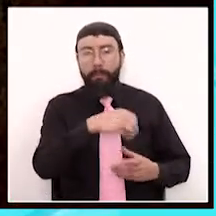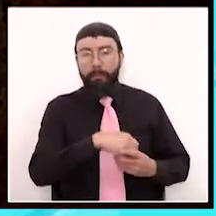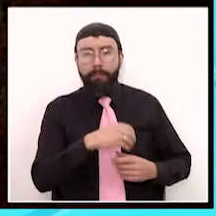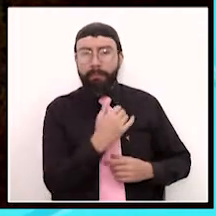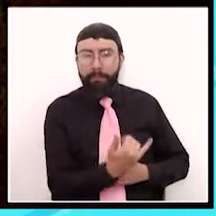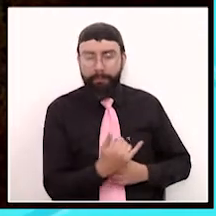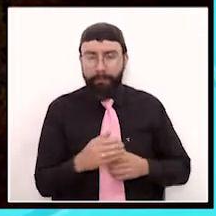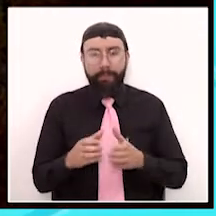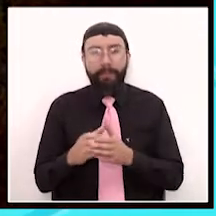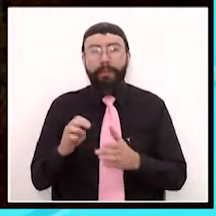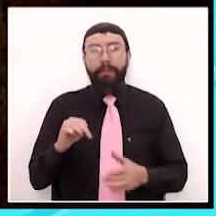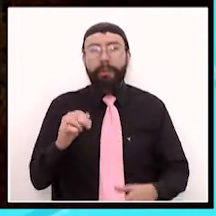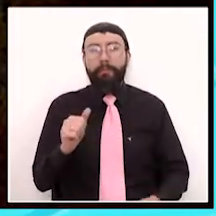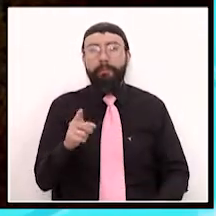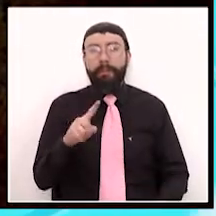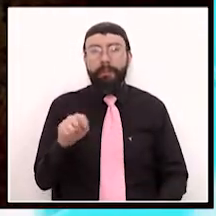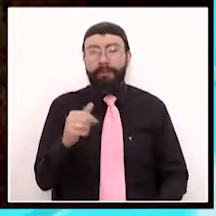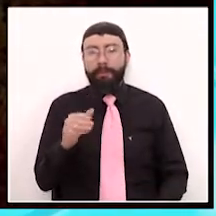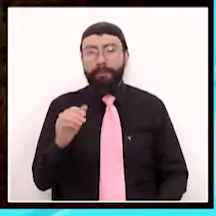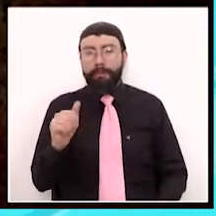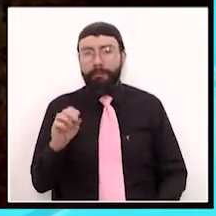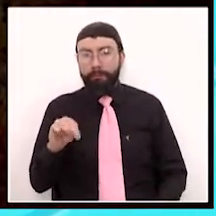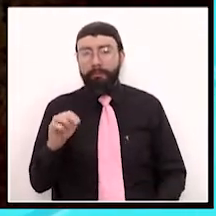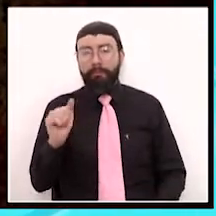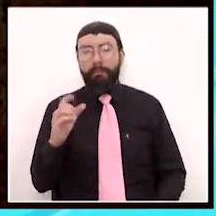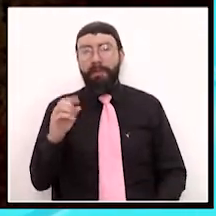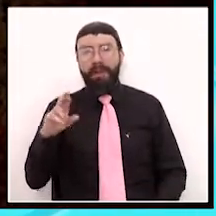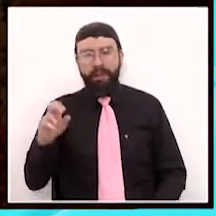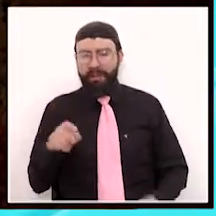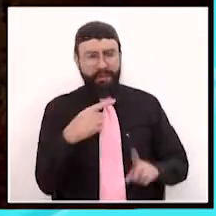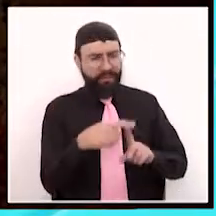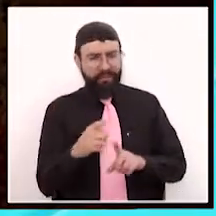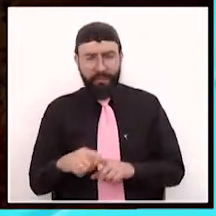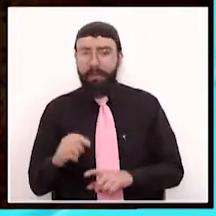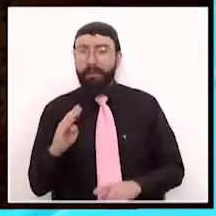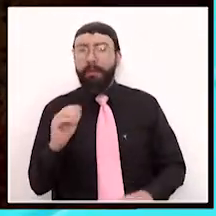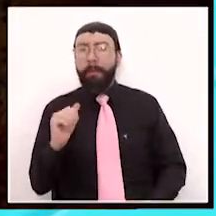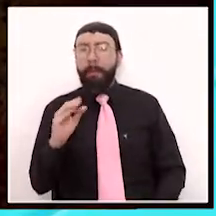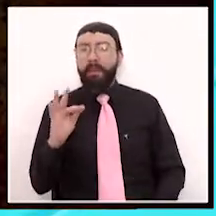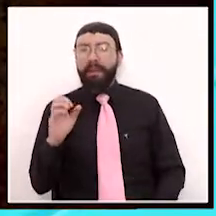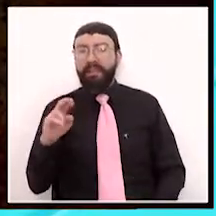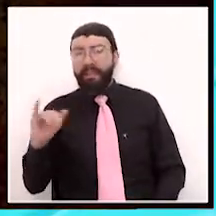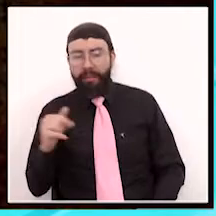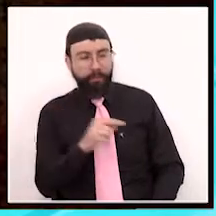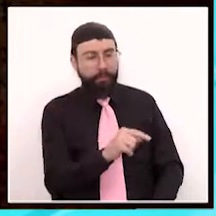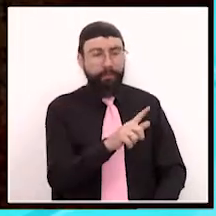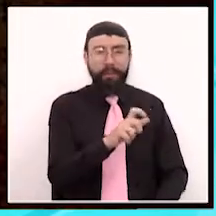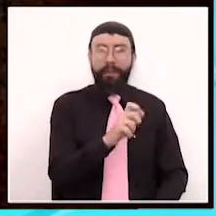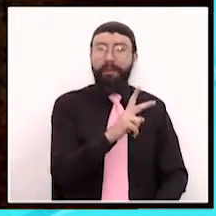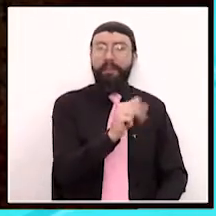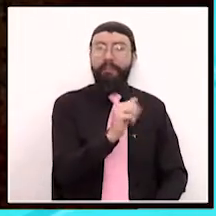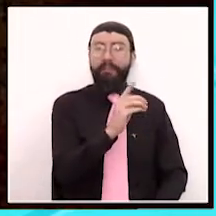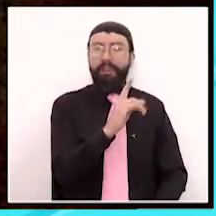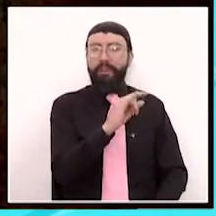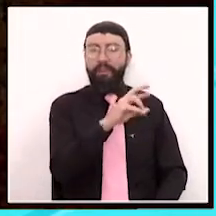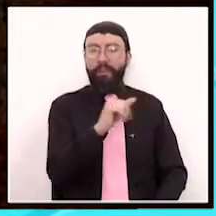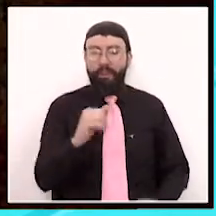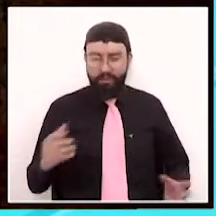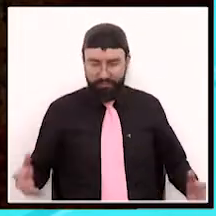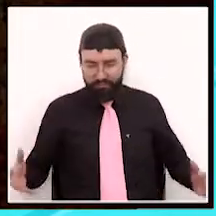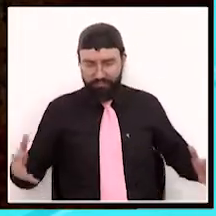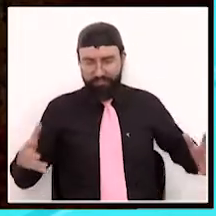masa madre, es una combinación de bacterias y levaduras del género de los Saccharomyces y bacterias del género